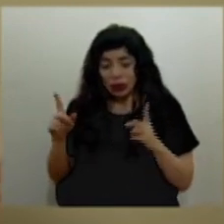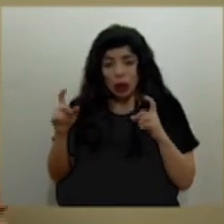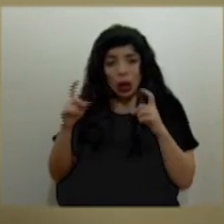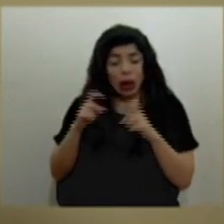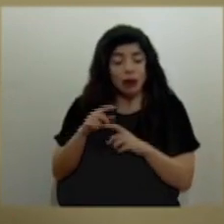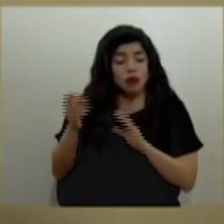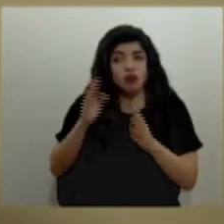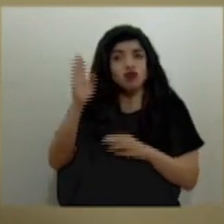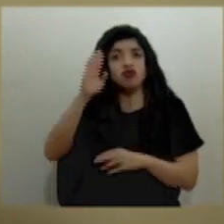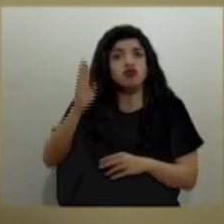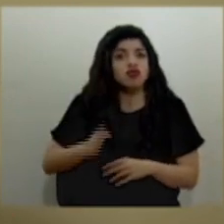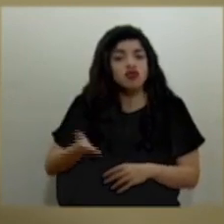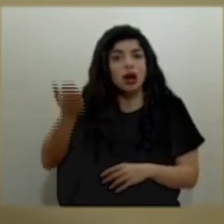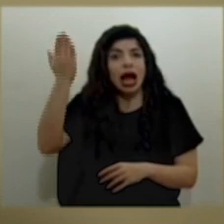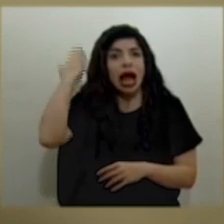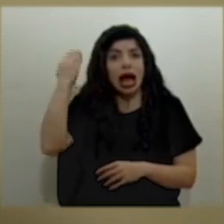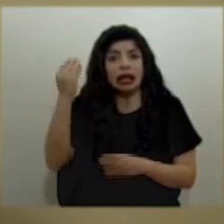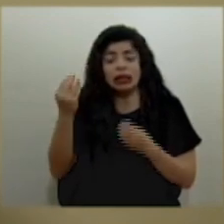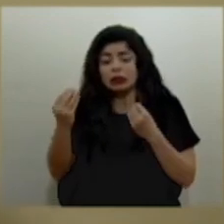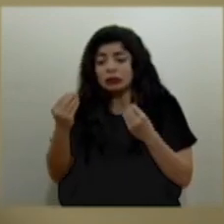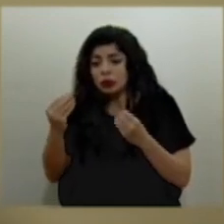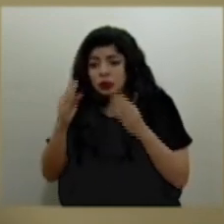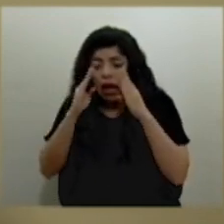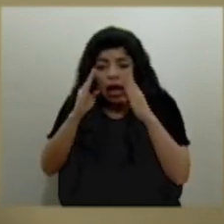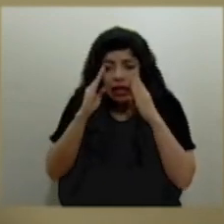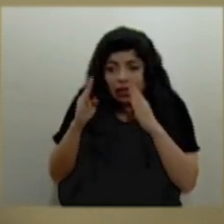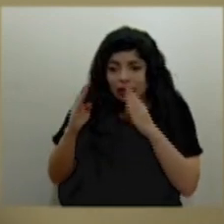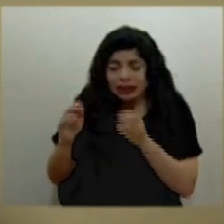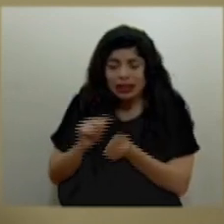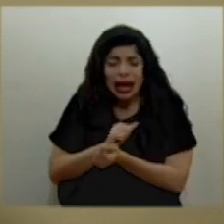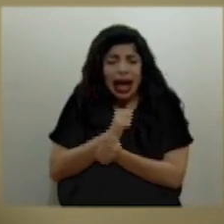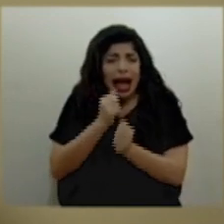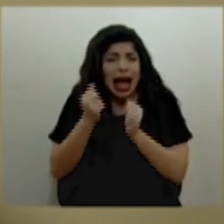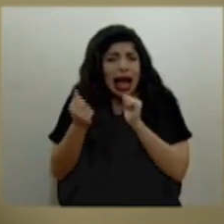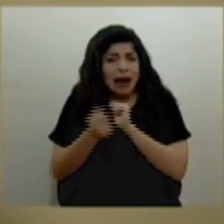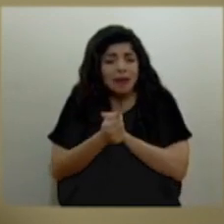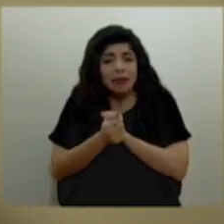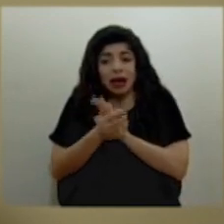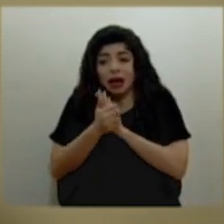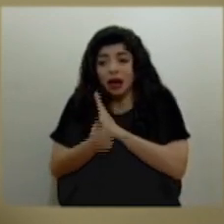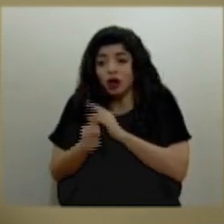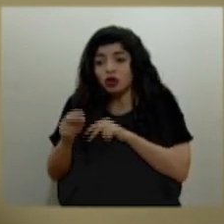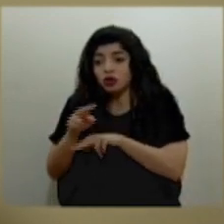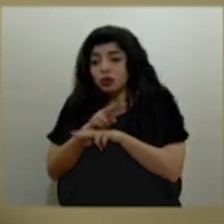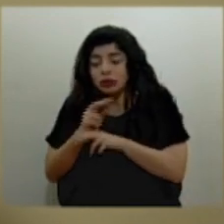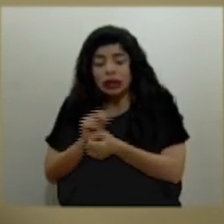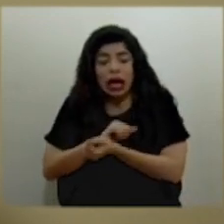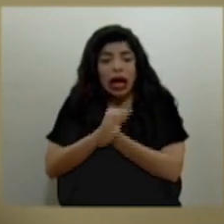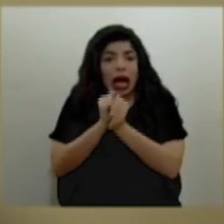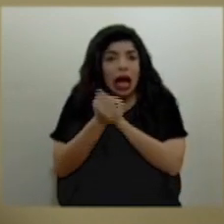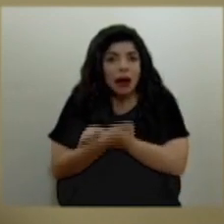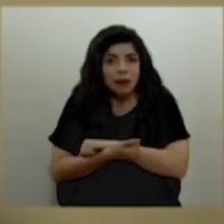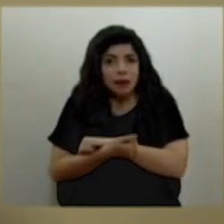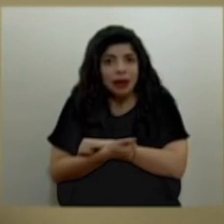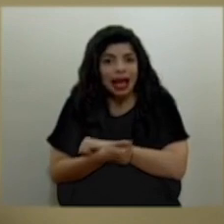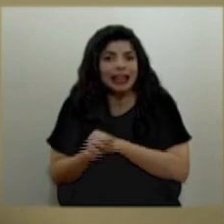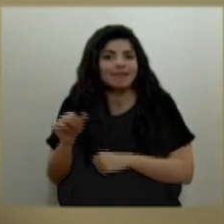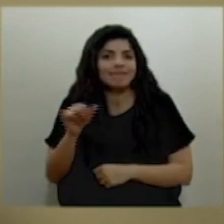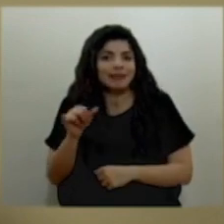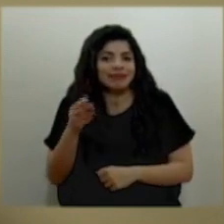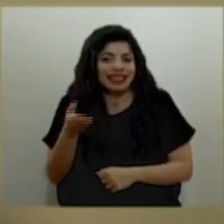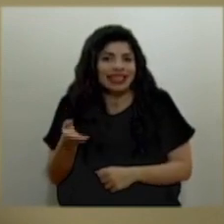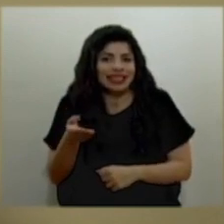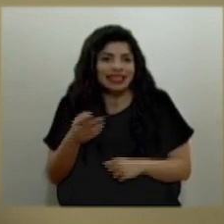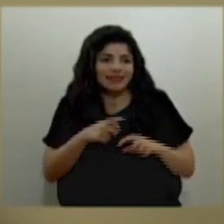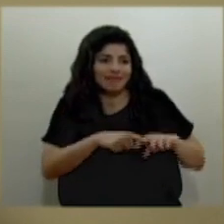completamente sin precedentes, en donde la demanda de atención cambia y las capacidades de supervisión cambian, pues también esto ha tenido